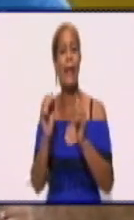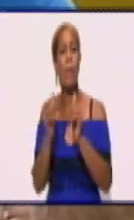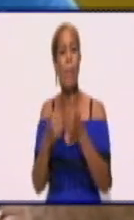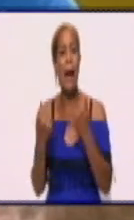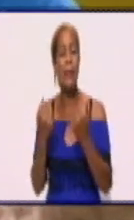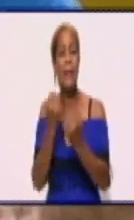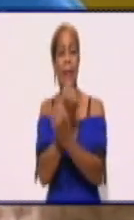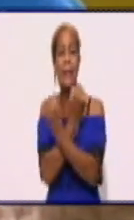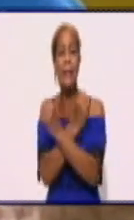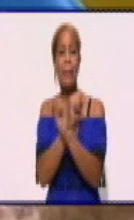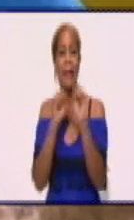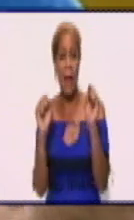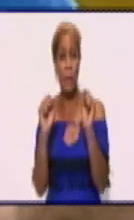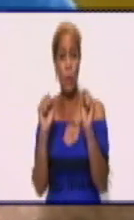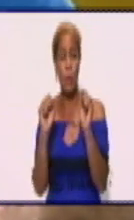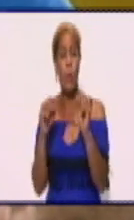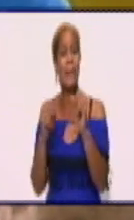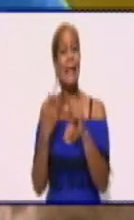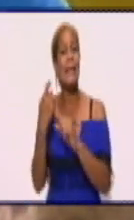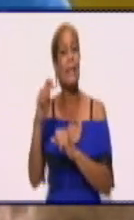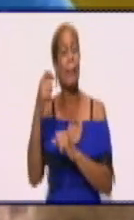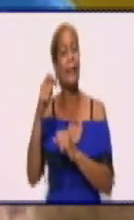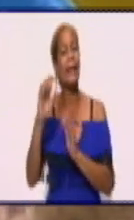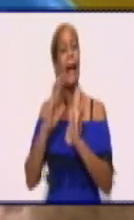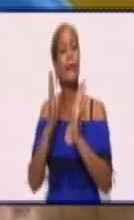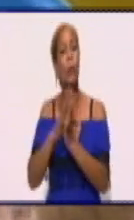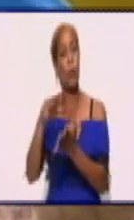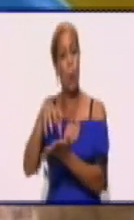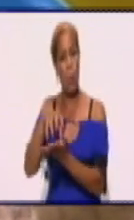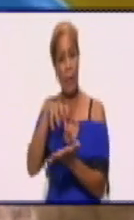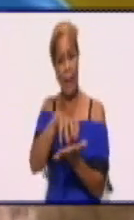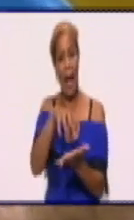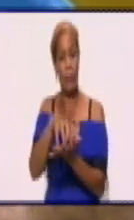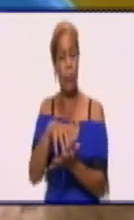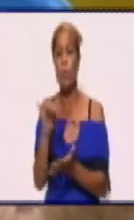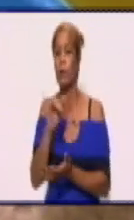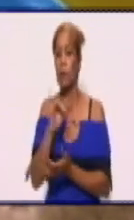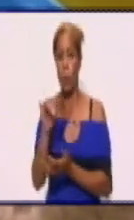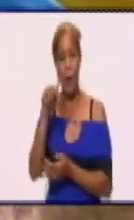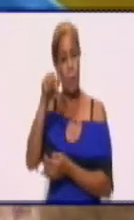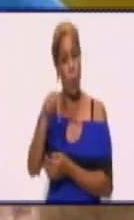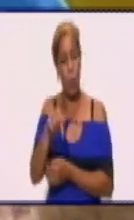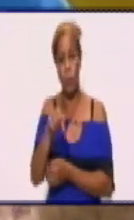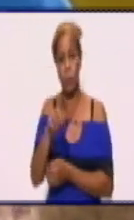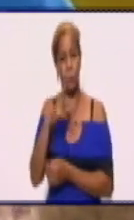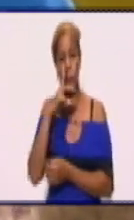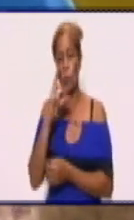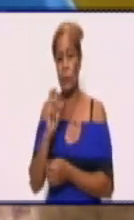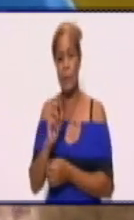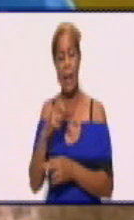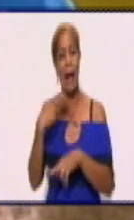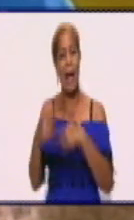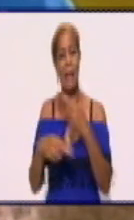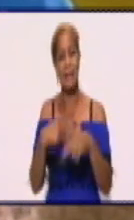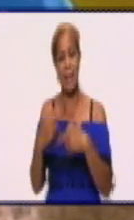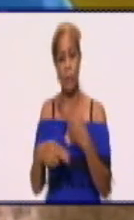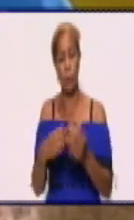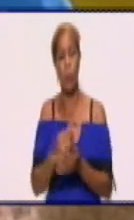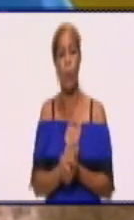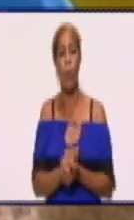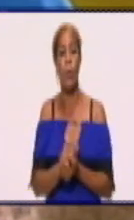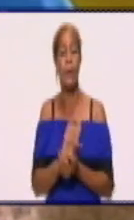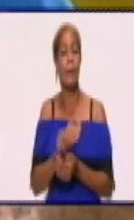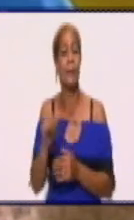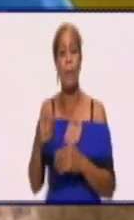panes y en los mercados ideales. Todas las producciones que se producían en los mercados ideales, hoy no la estamos realizando. Estamos produciendo, como te dije